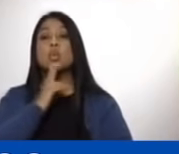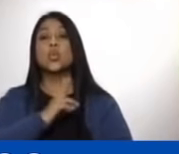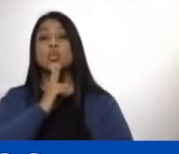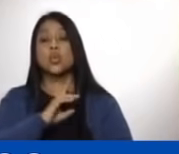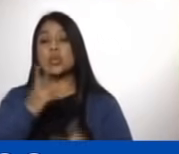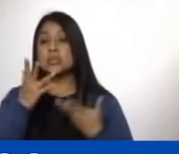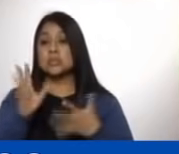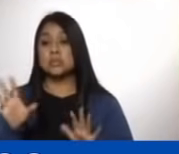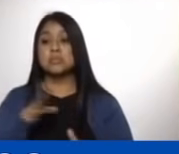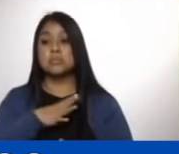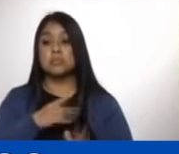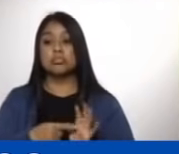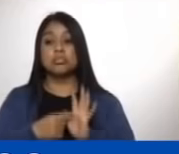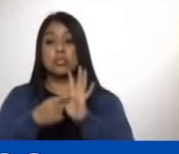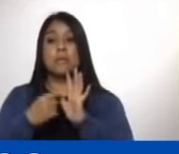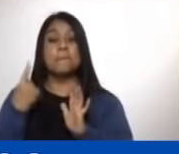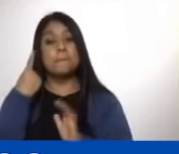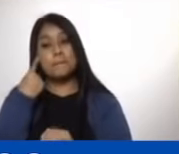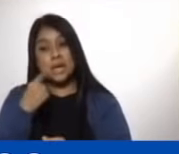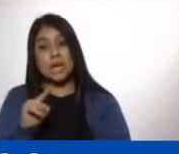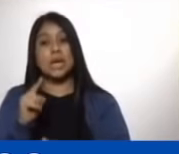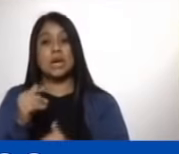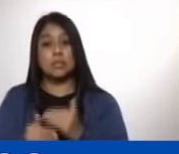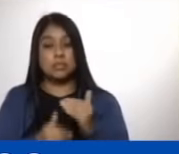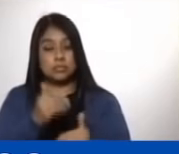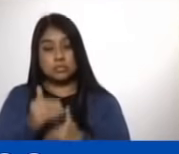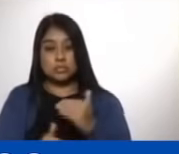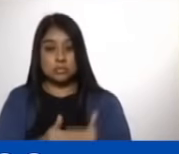abordaje de esta caravana y